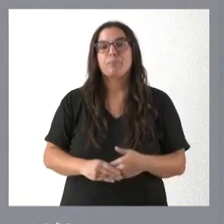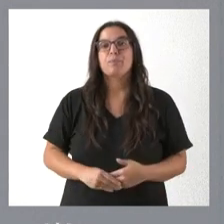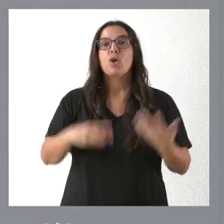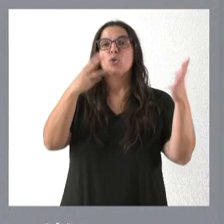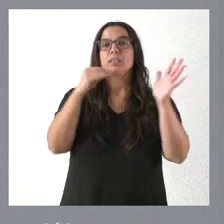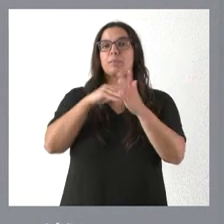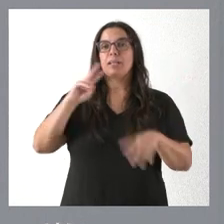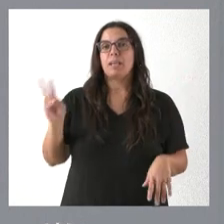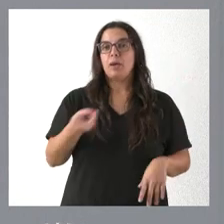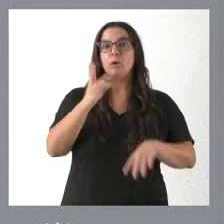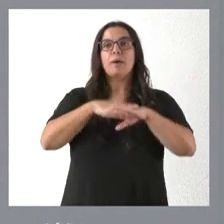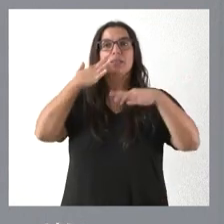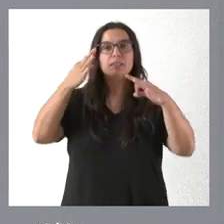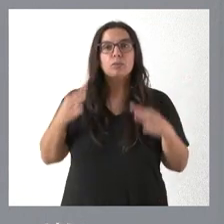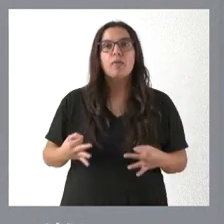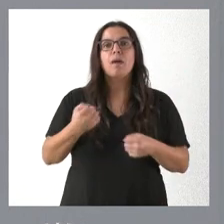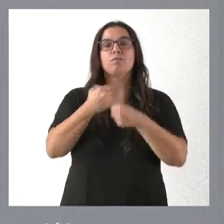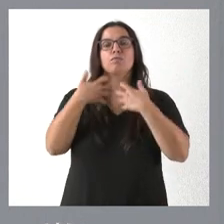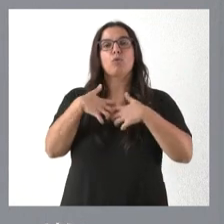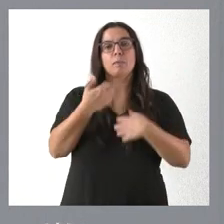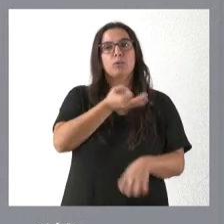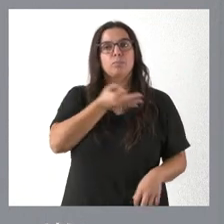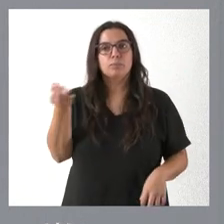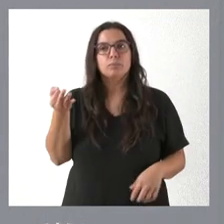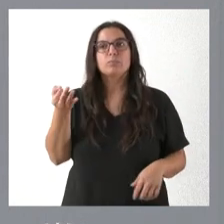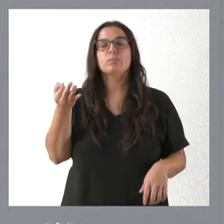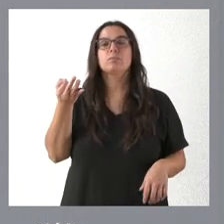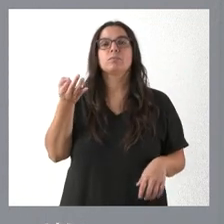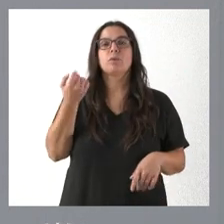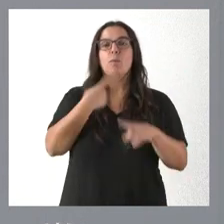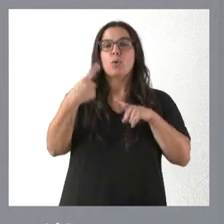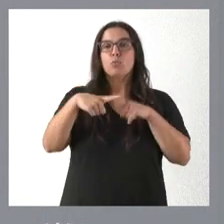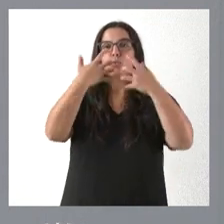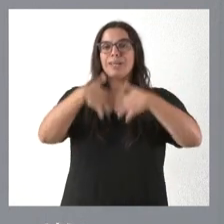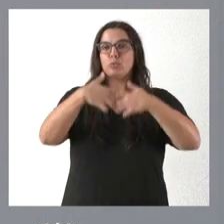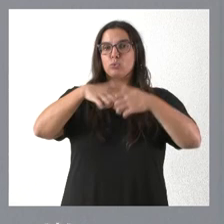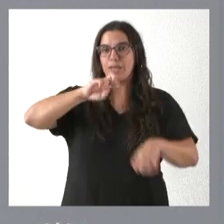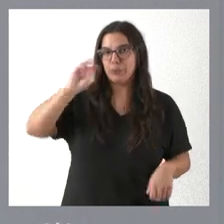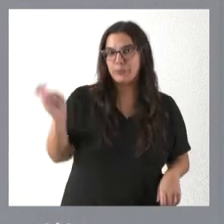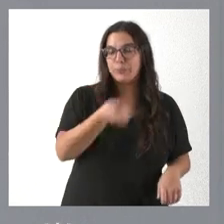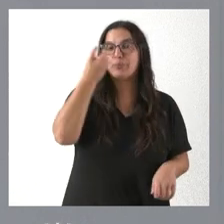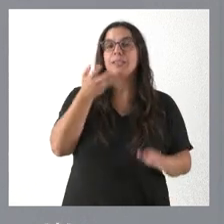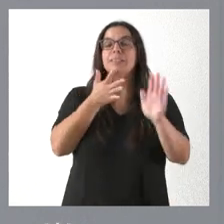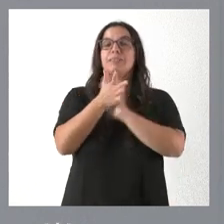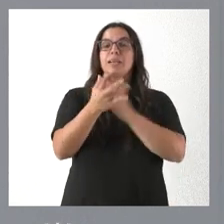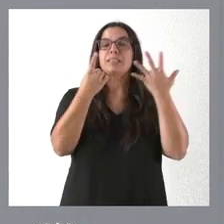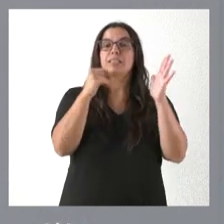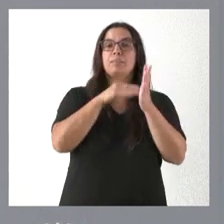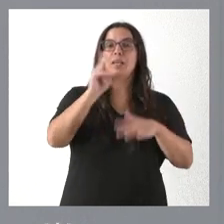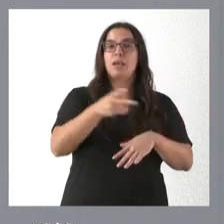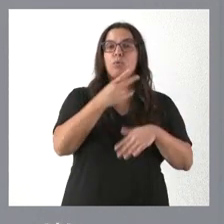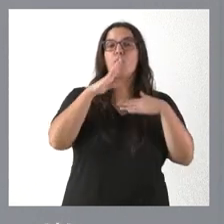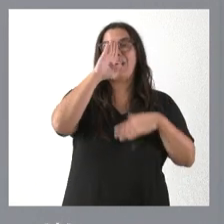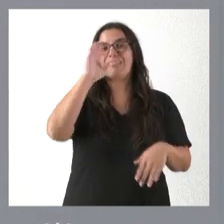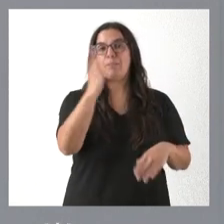euros para garantizar el correcto funcionamiento de diversos productos industriales por un lado 60.000 euros a través de la Universidad de Valladolid